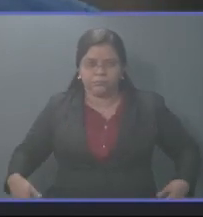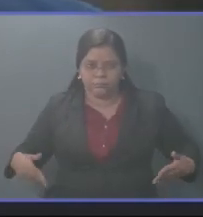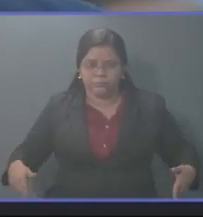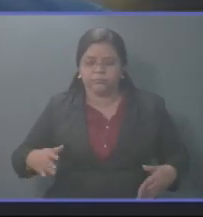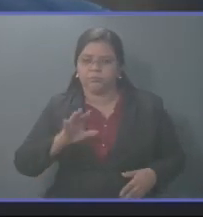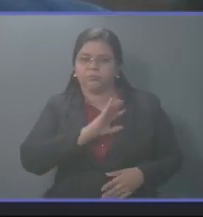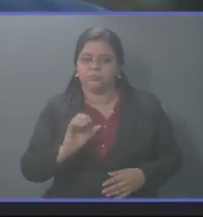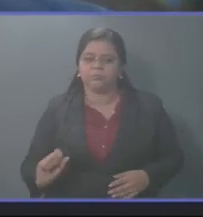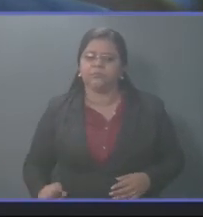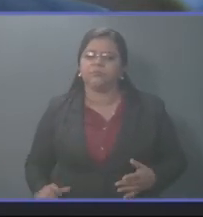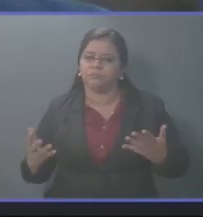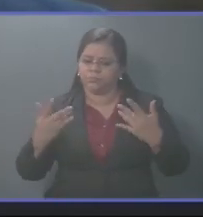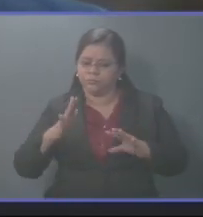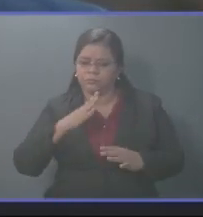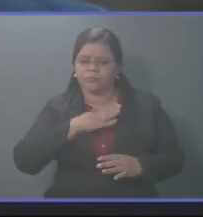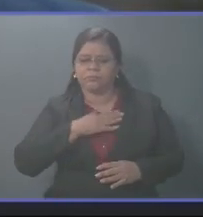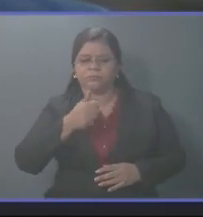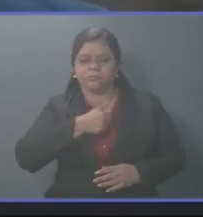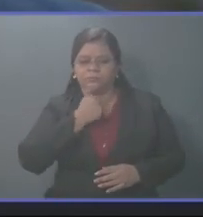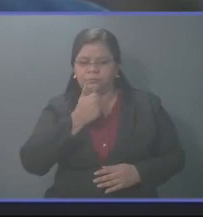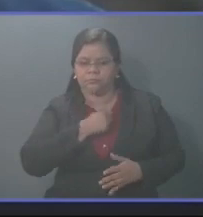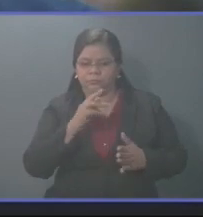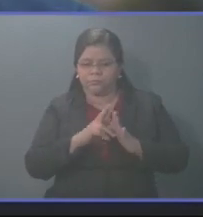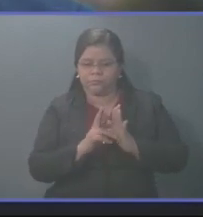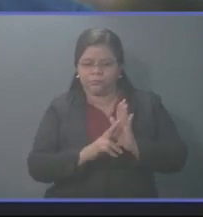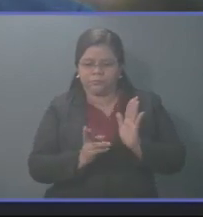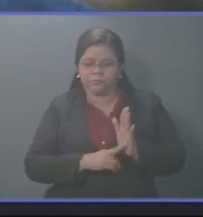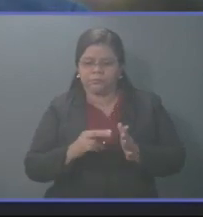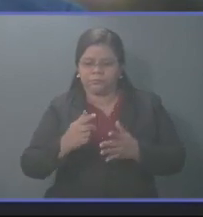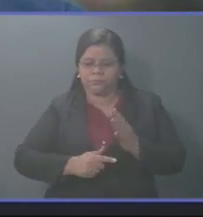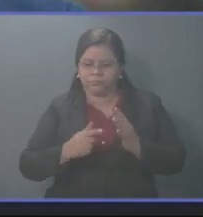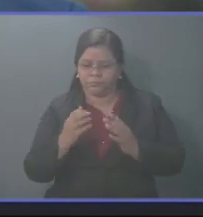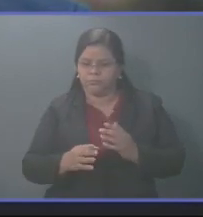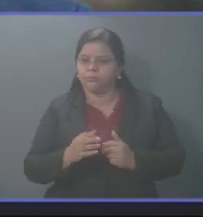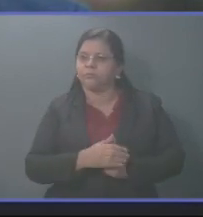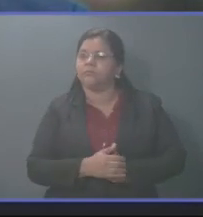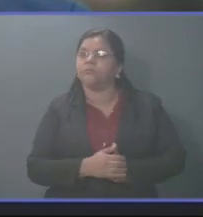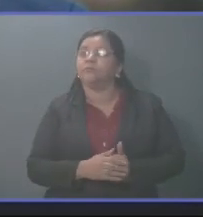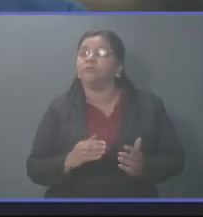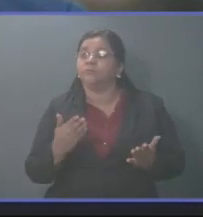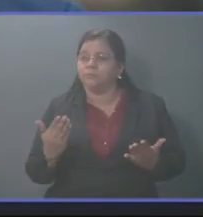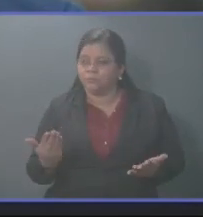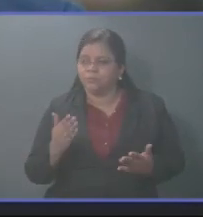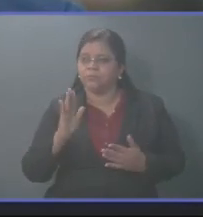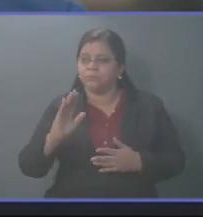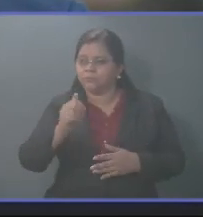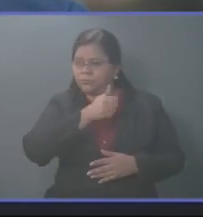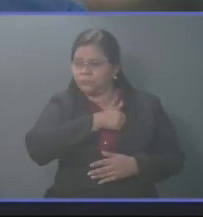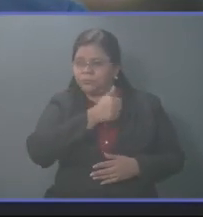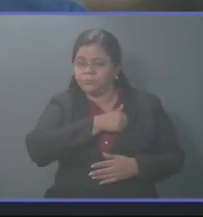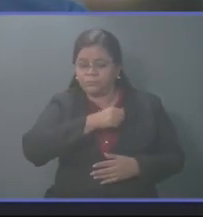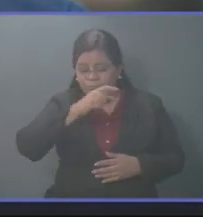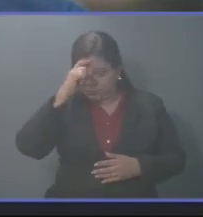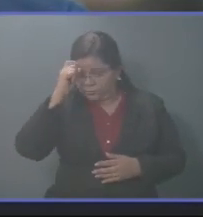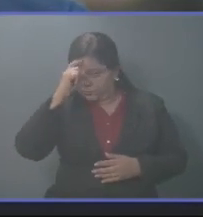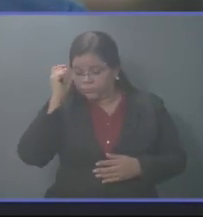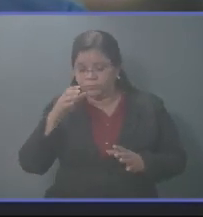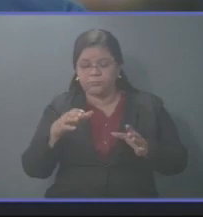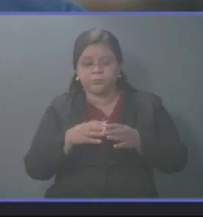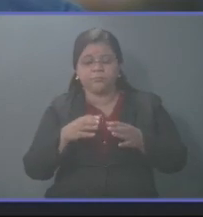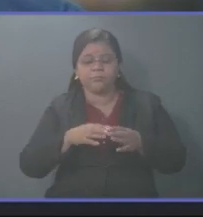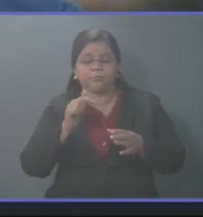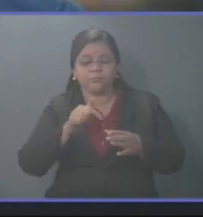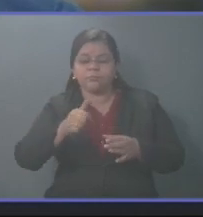rige por sus propios estatutos, por la presente ley y por la Carta Paralímpica. Para el ejercicio de sus funciones, corresponde a dicho comité